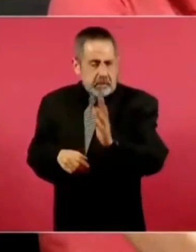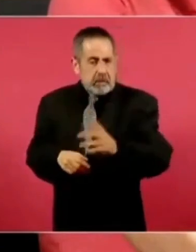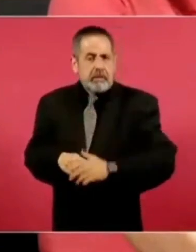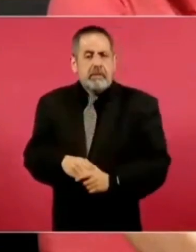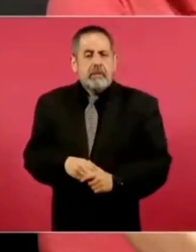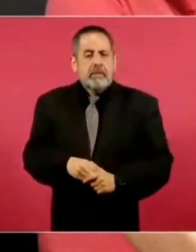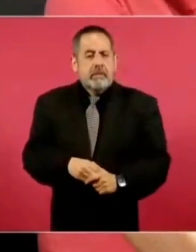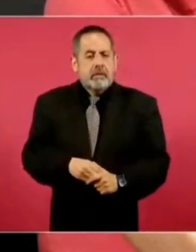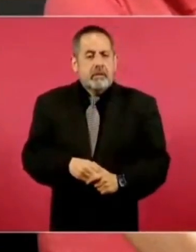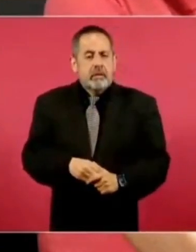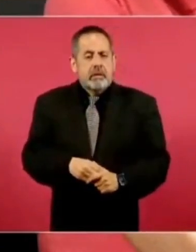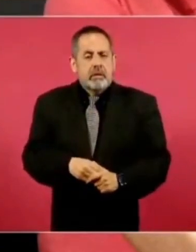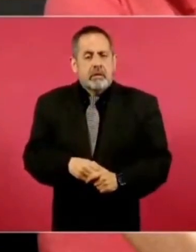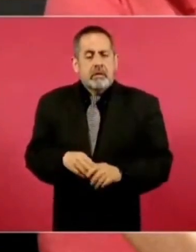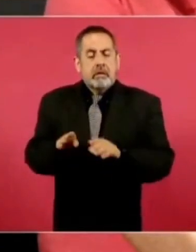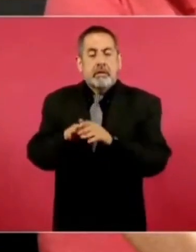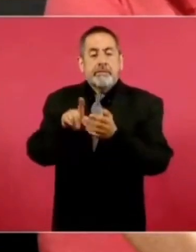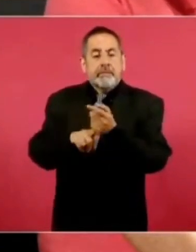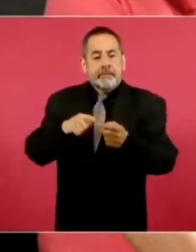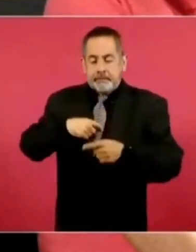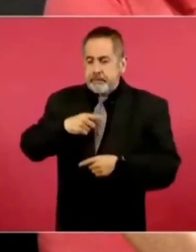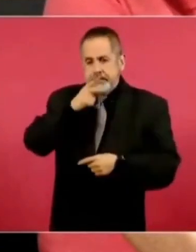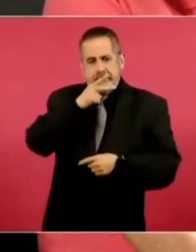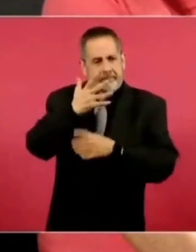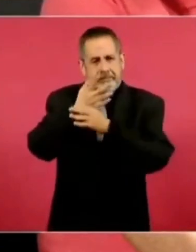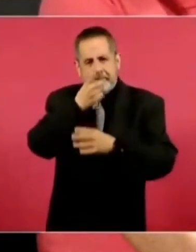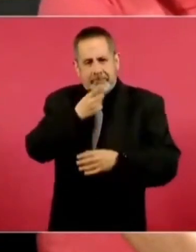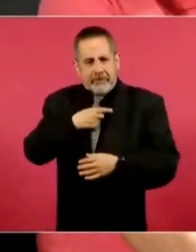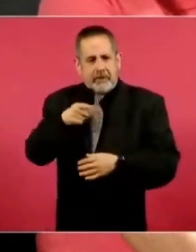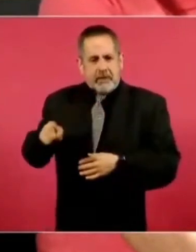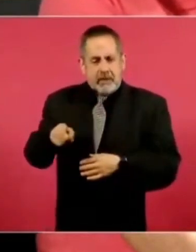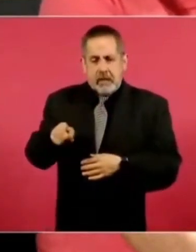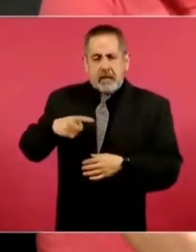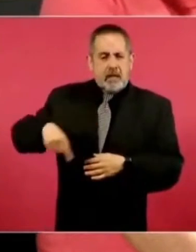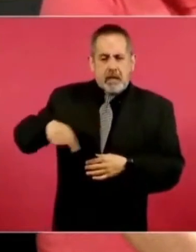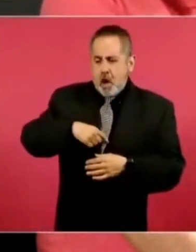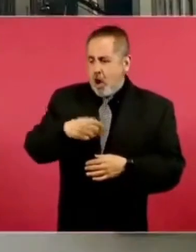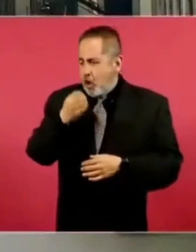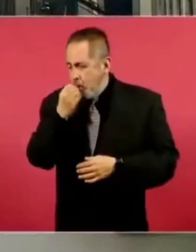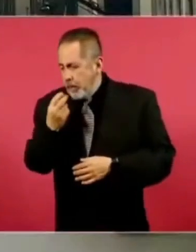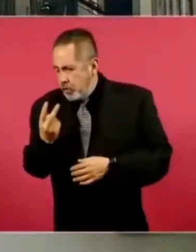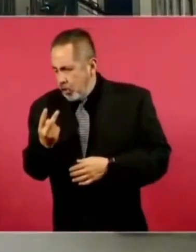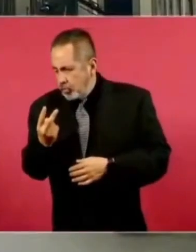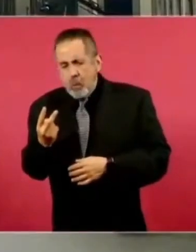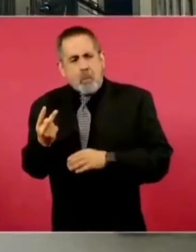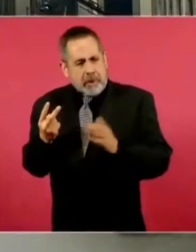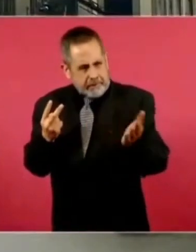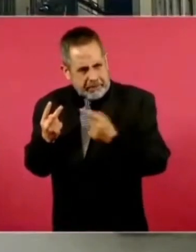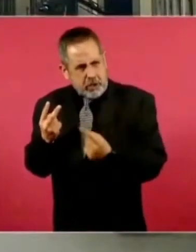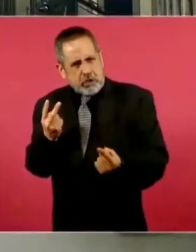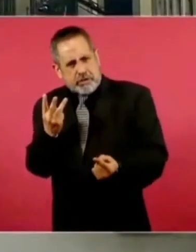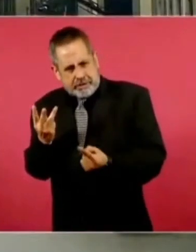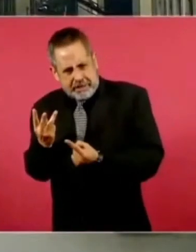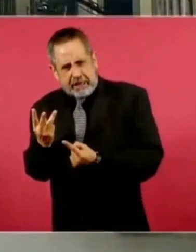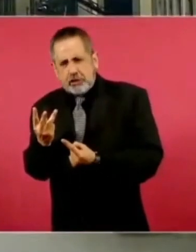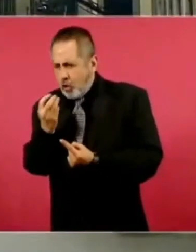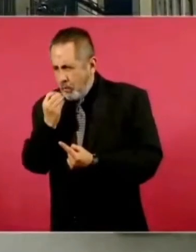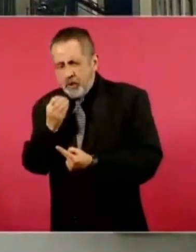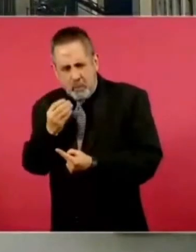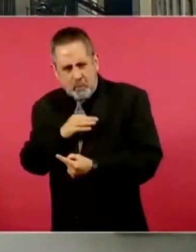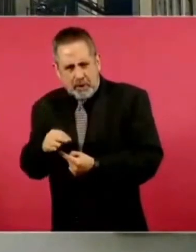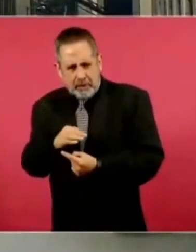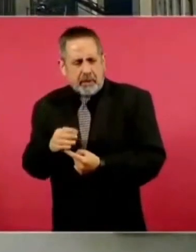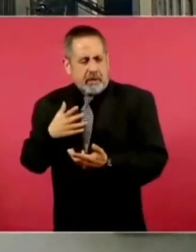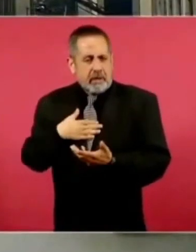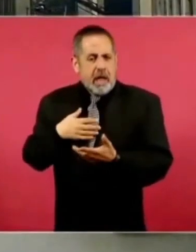como dice usted, y así también habla mi papá, como en donde comen dos, comen tres, si se le echa más agua a los frijoles, como dice mi